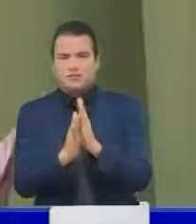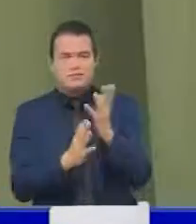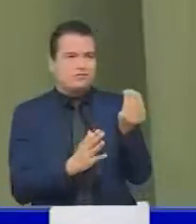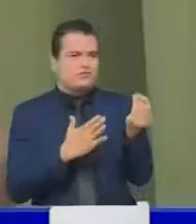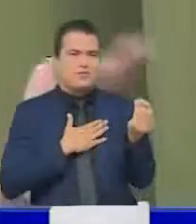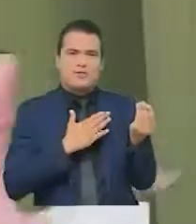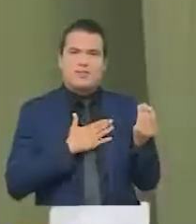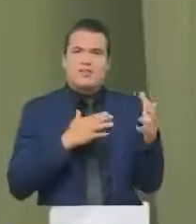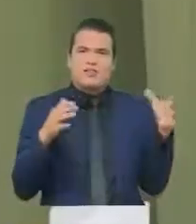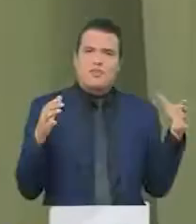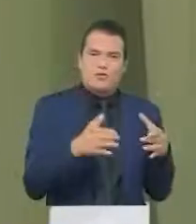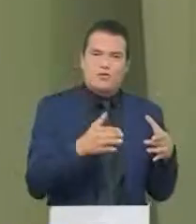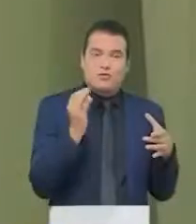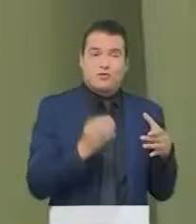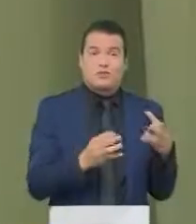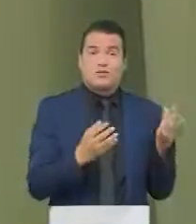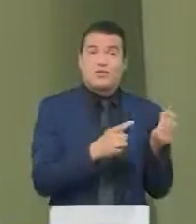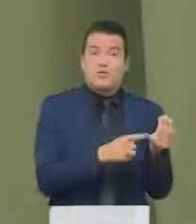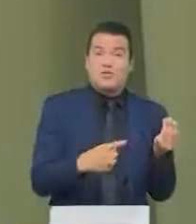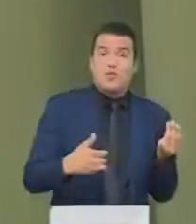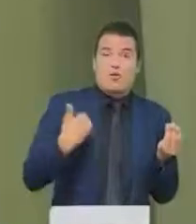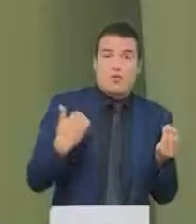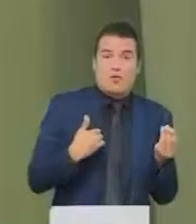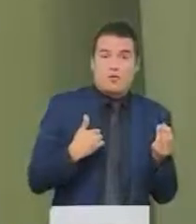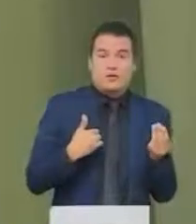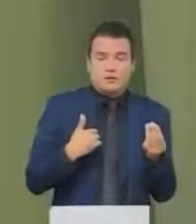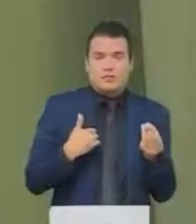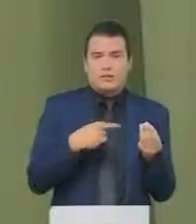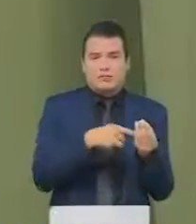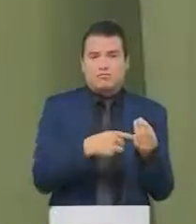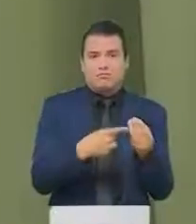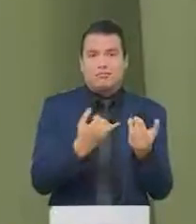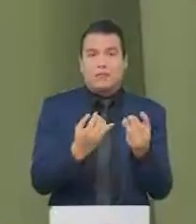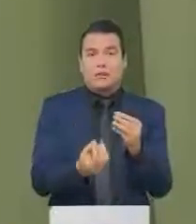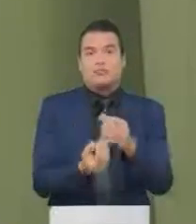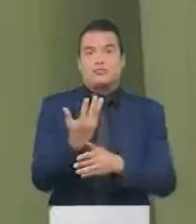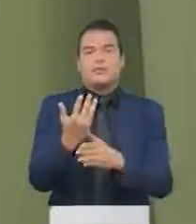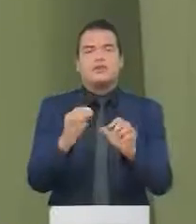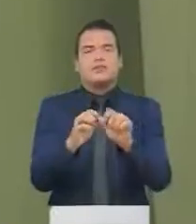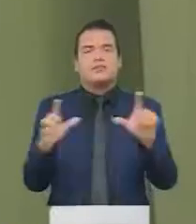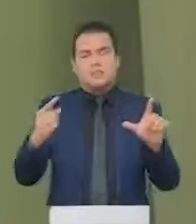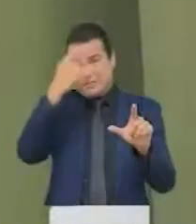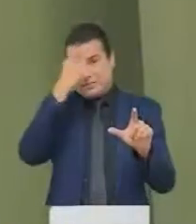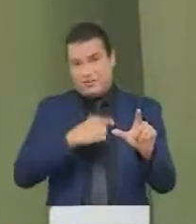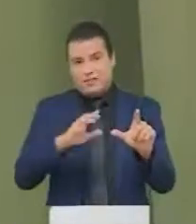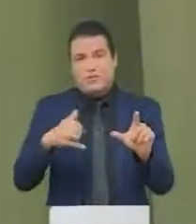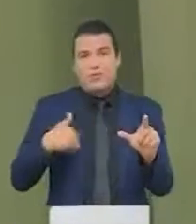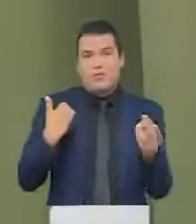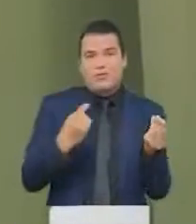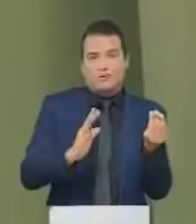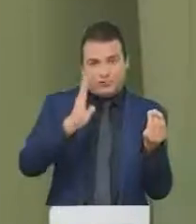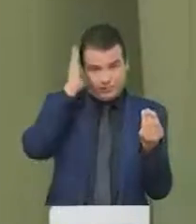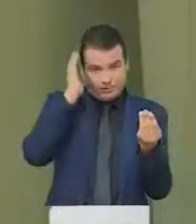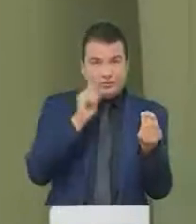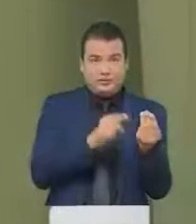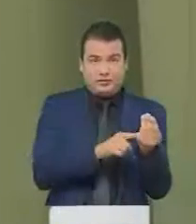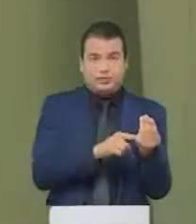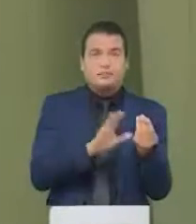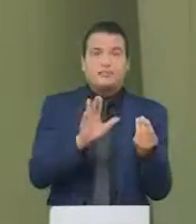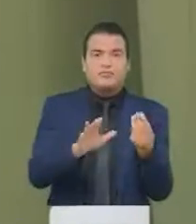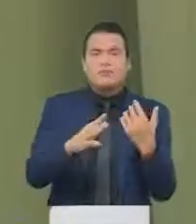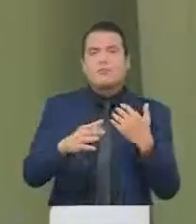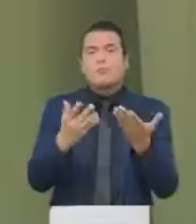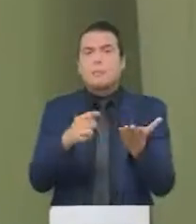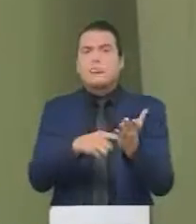dice mis muchachas nosotros tenemos una página y los invito a todos los jóvenes a que nos sigan la juventud es rodolfista